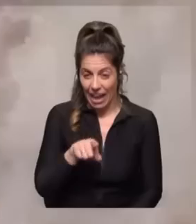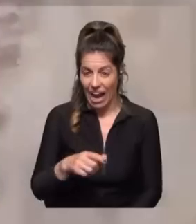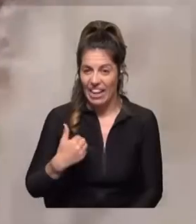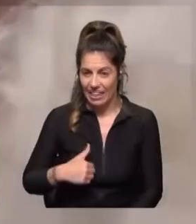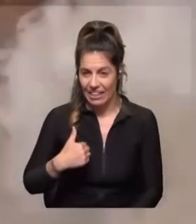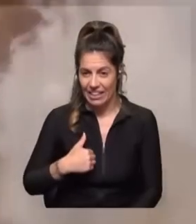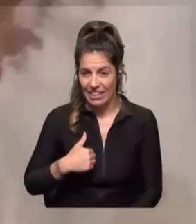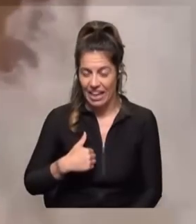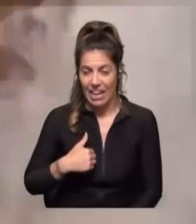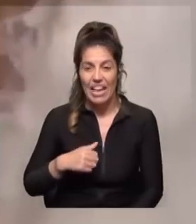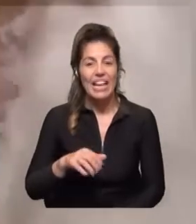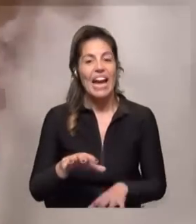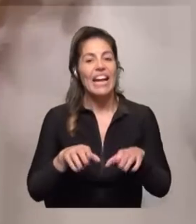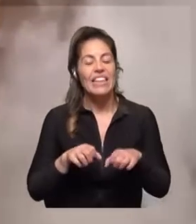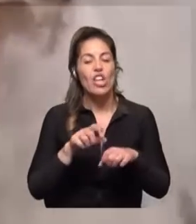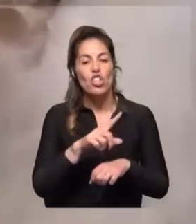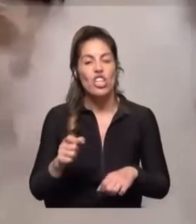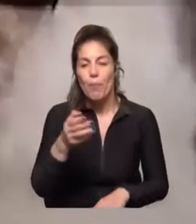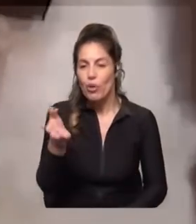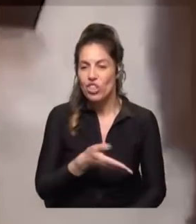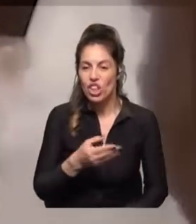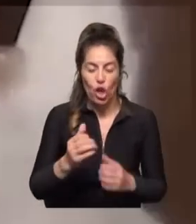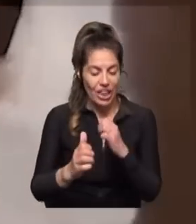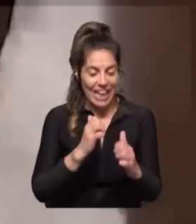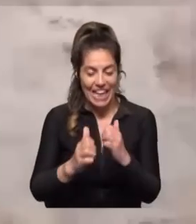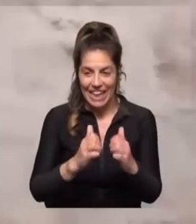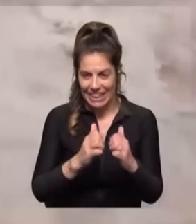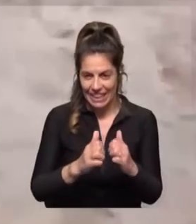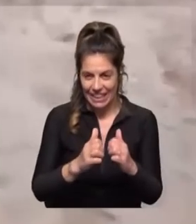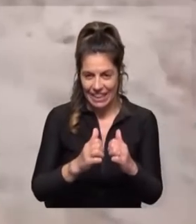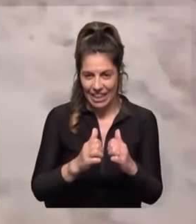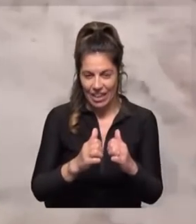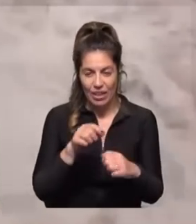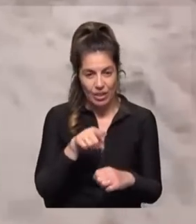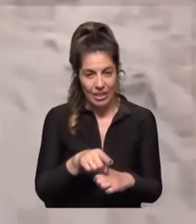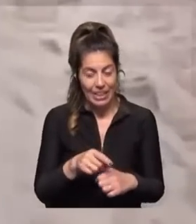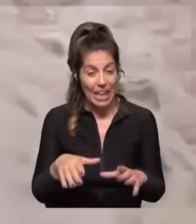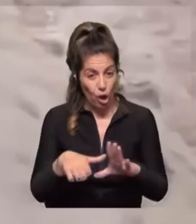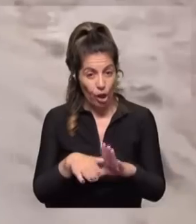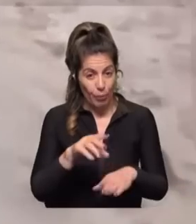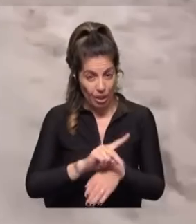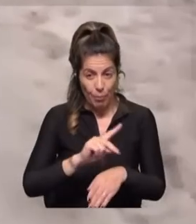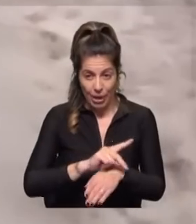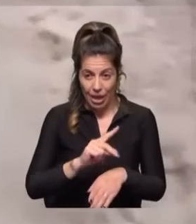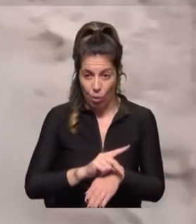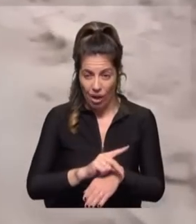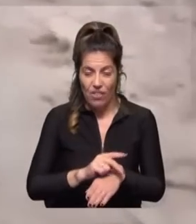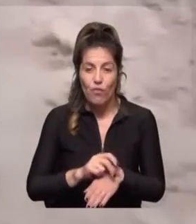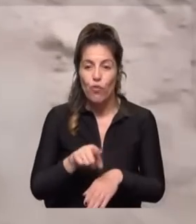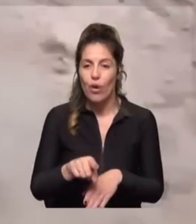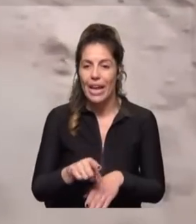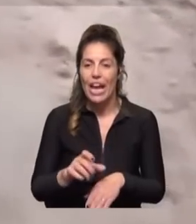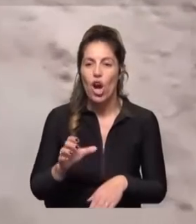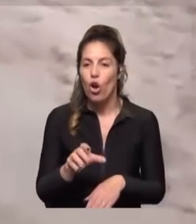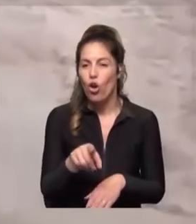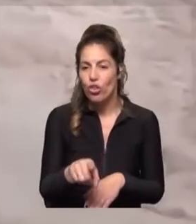que el retiro del 100% de la energía eléctrica de la entidad de binacional yacyretá que le corresponde a Paraguay fue en represalia por el